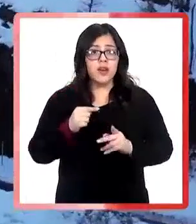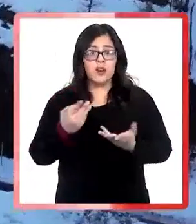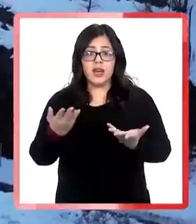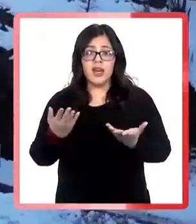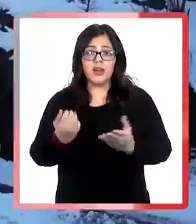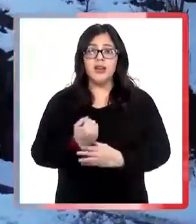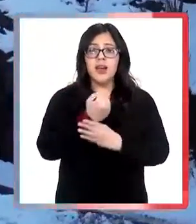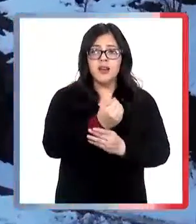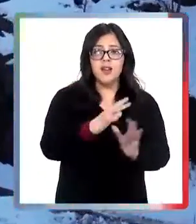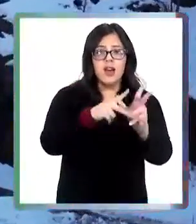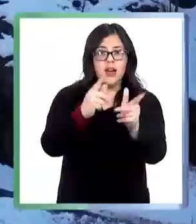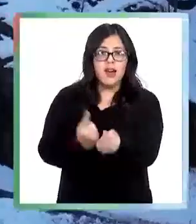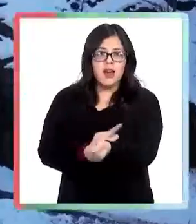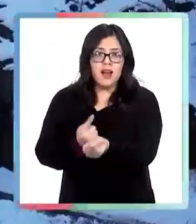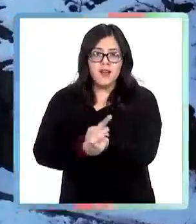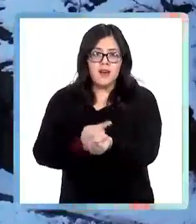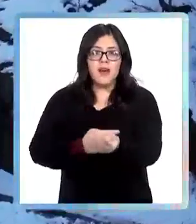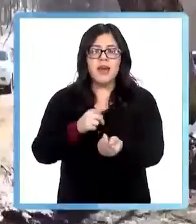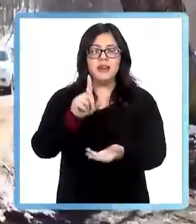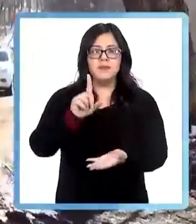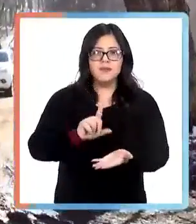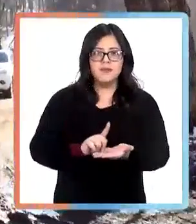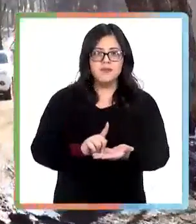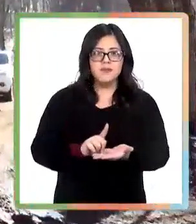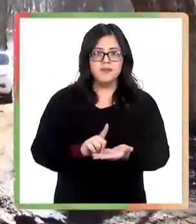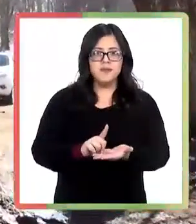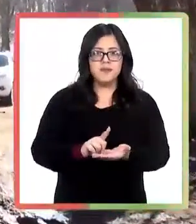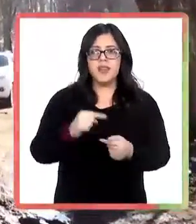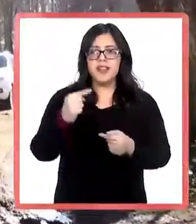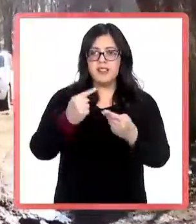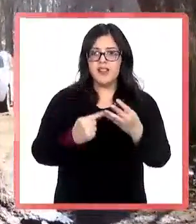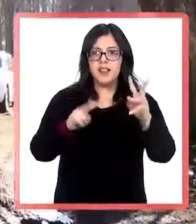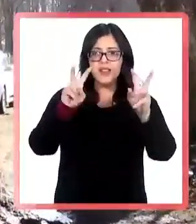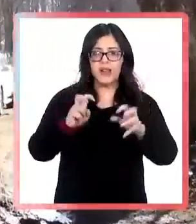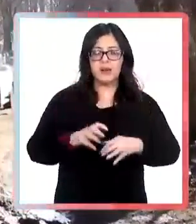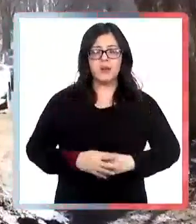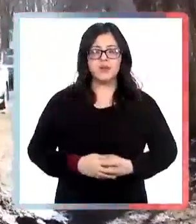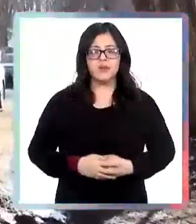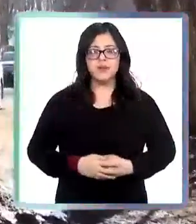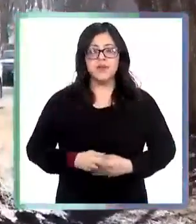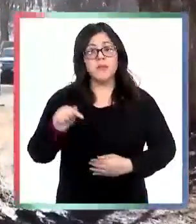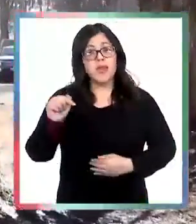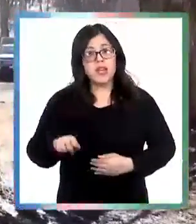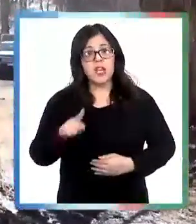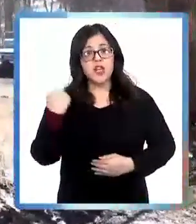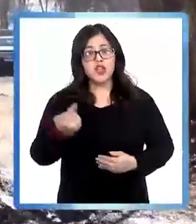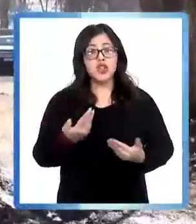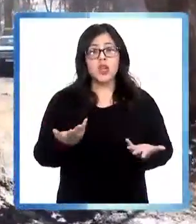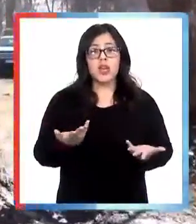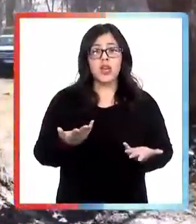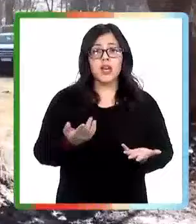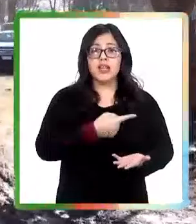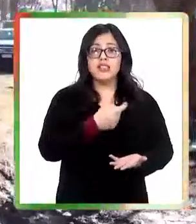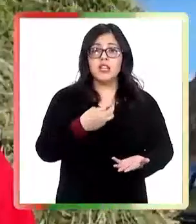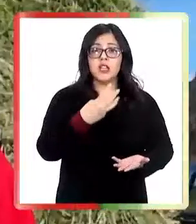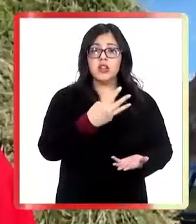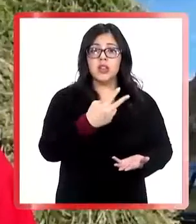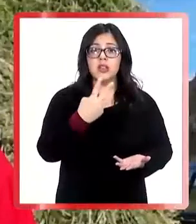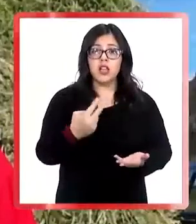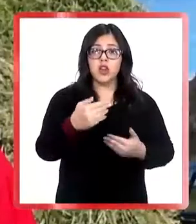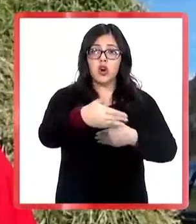Colbún, con el objetivo de llegar con ayuda a las familias de este sector en diversas áreas. Estamos